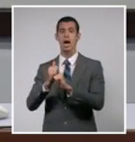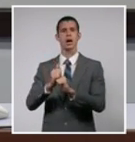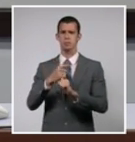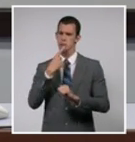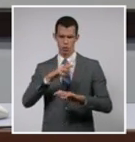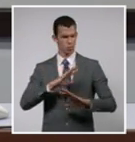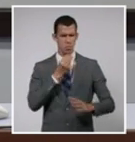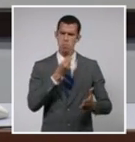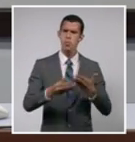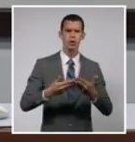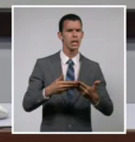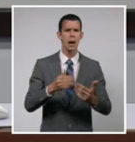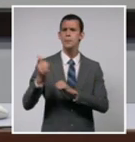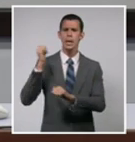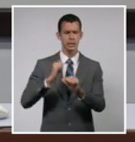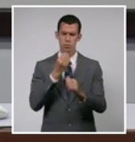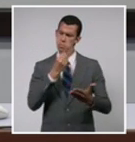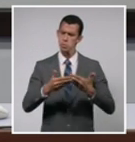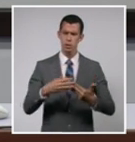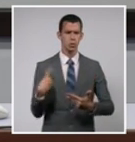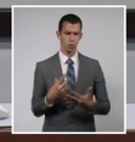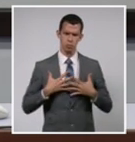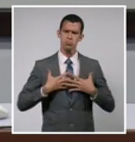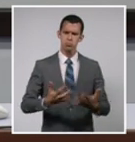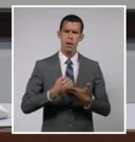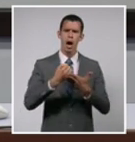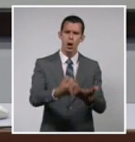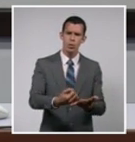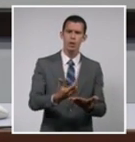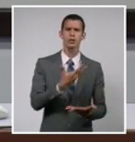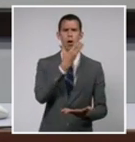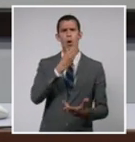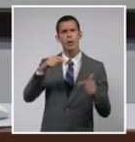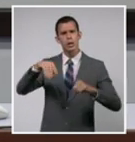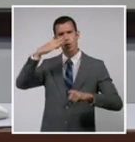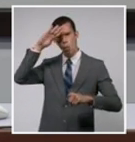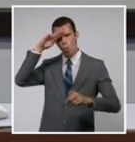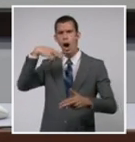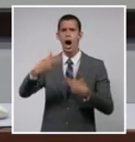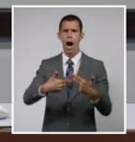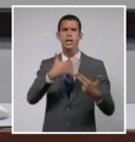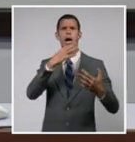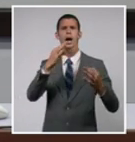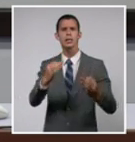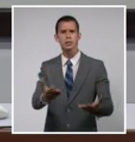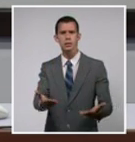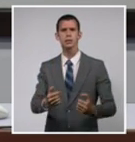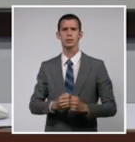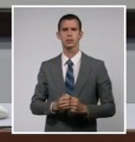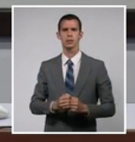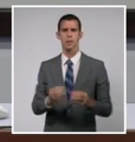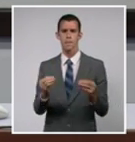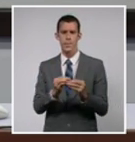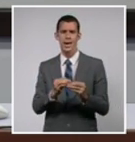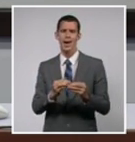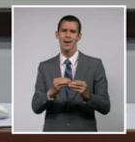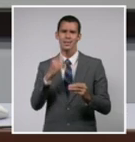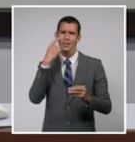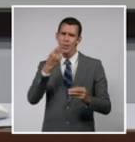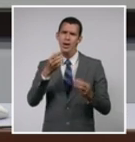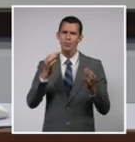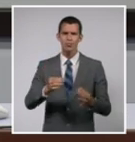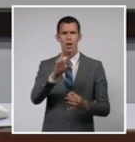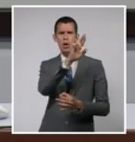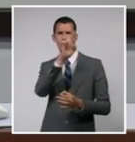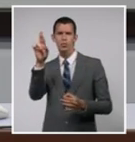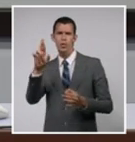consagración y esfuerzo de los dirigentes. Es una expresión también del liderazgo de la revolución, de emplear todos